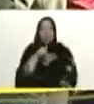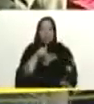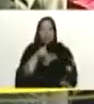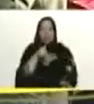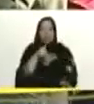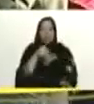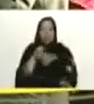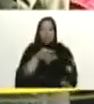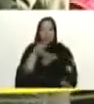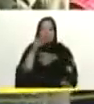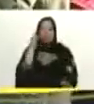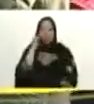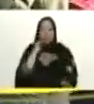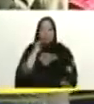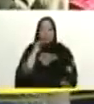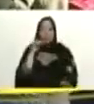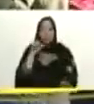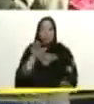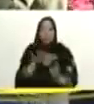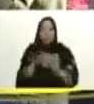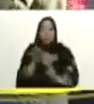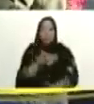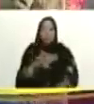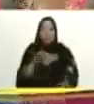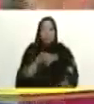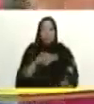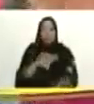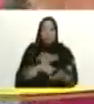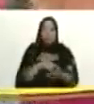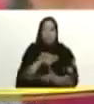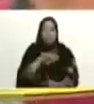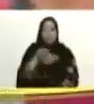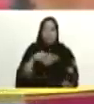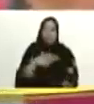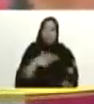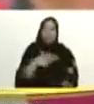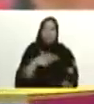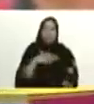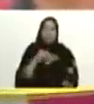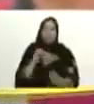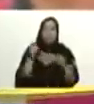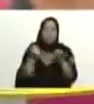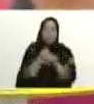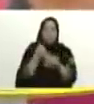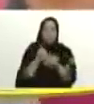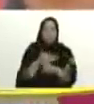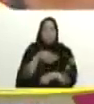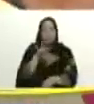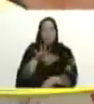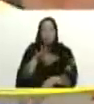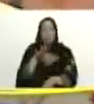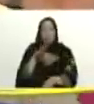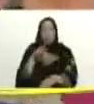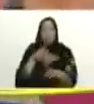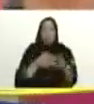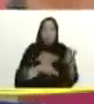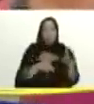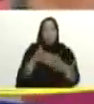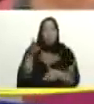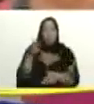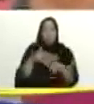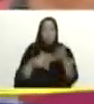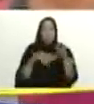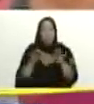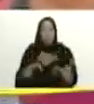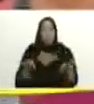Milicia Bolivariana, donde con la Fuerza Aérea ya inauguramos 4 simuladores de tiro. Ya no